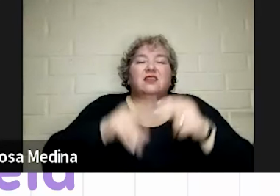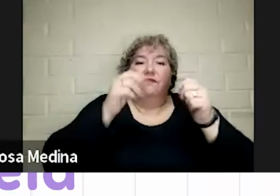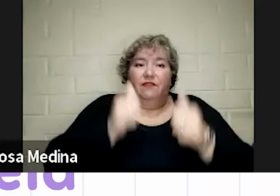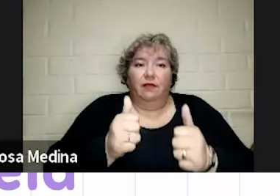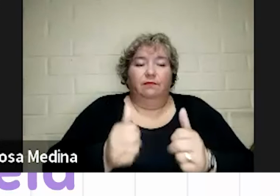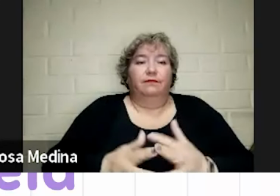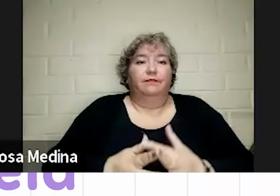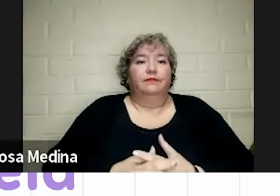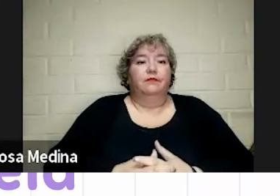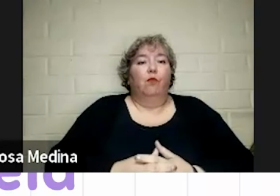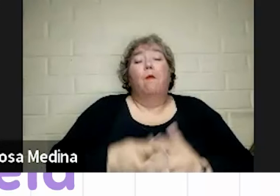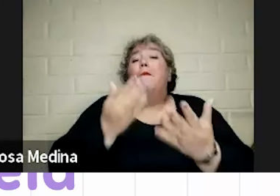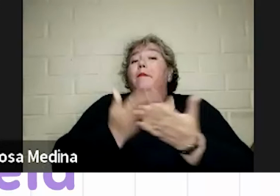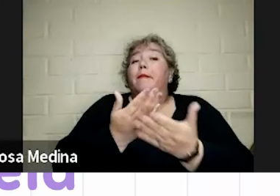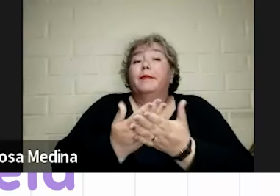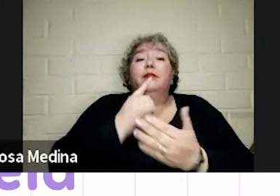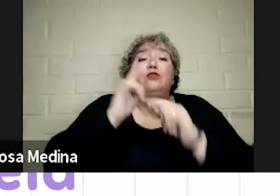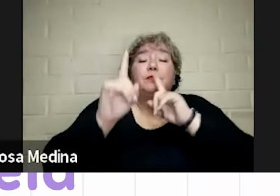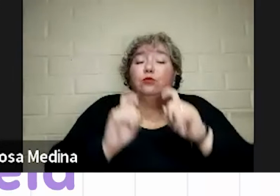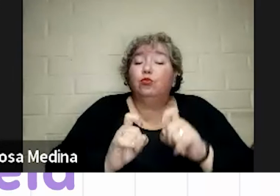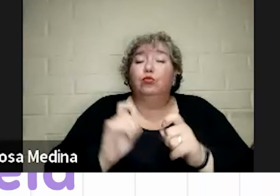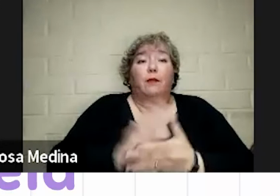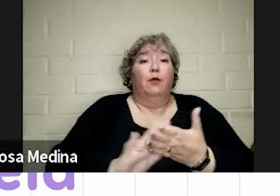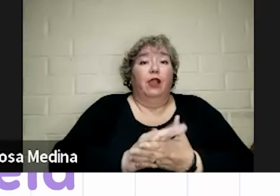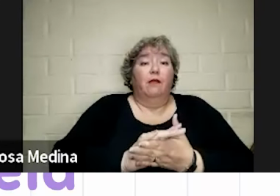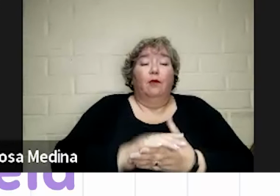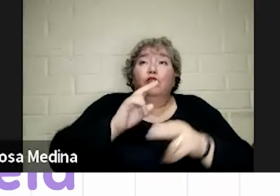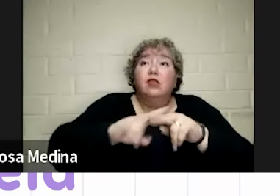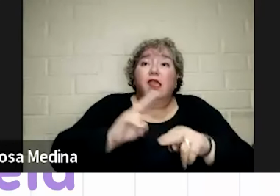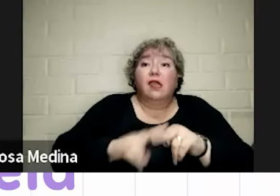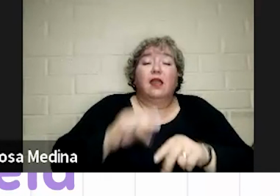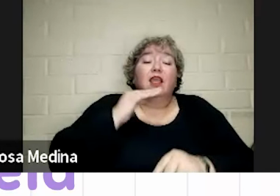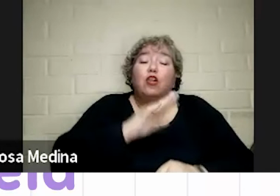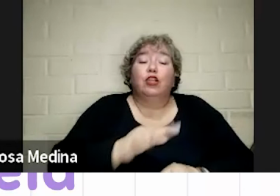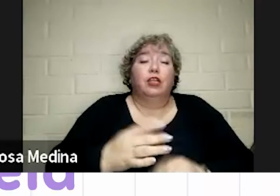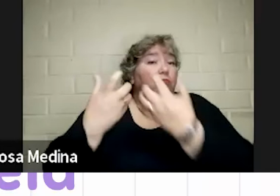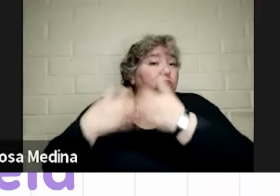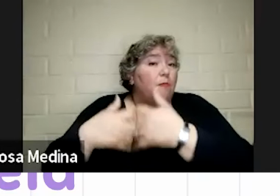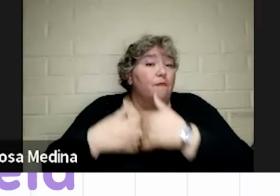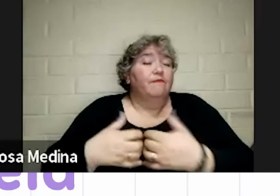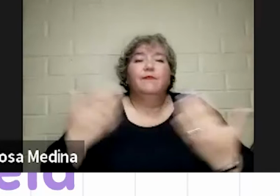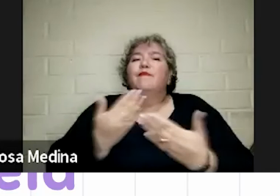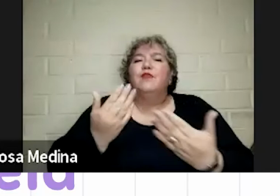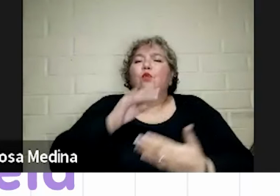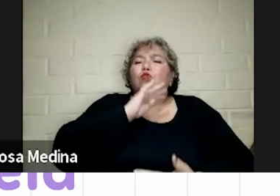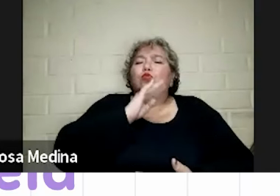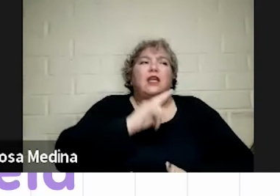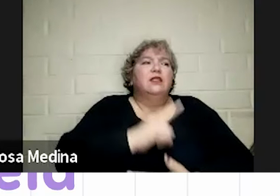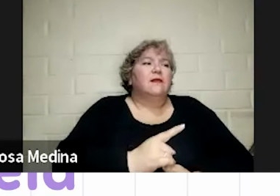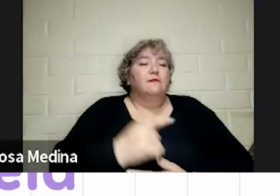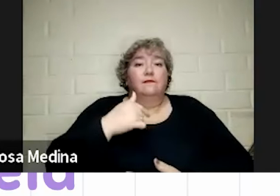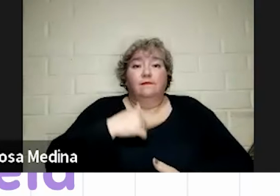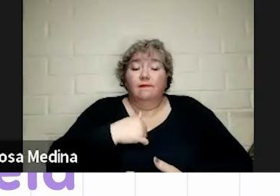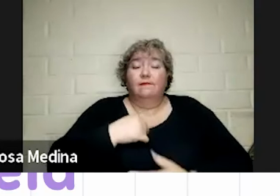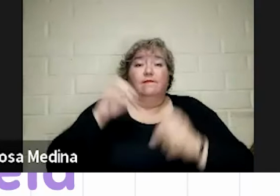ir proponiendo preguntas gatilladoras, o sea, preguntas que hagan que los niños reflexionen. ¿Cómo ocupaste aquí, por ejemplo, si yo estoy enseñando explícitamente